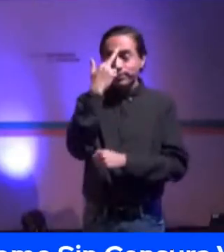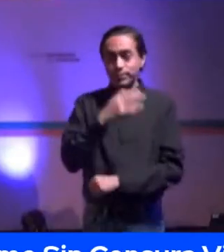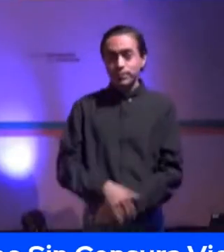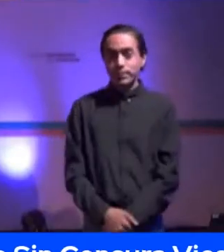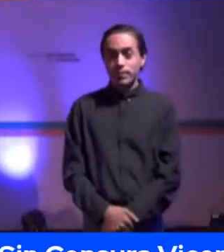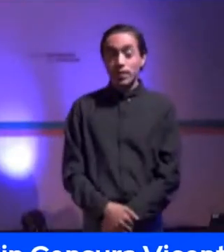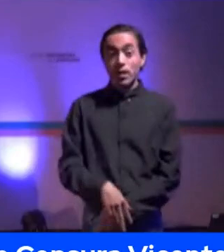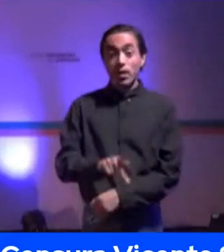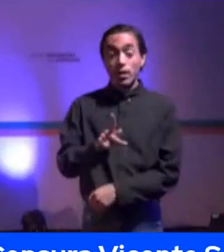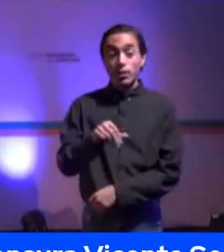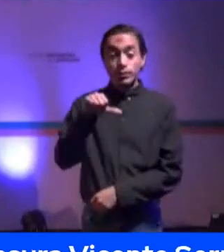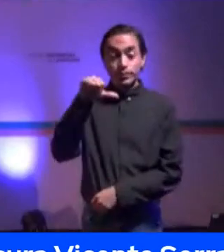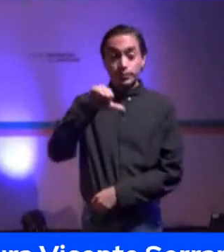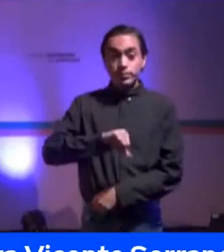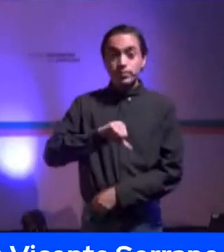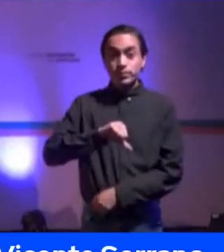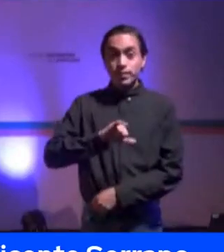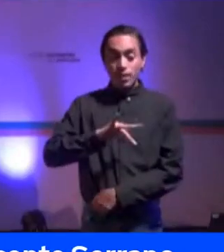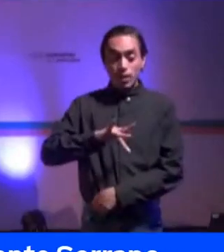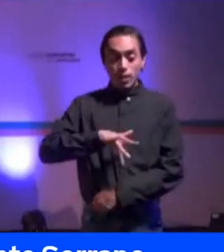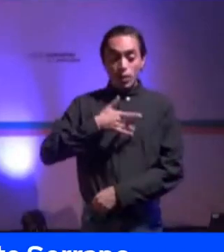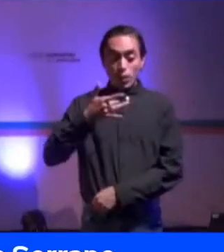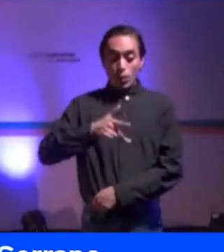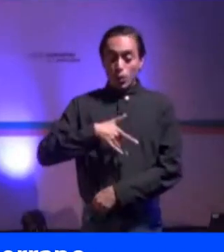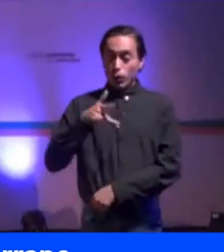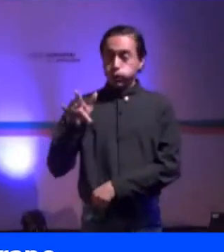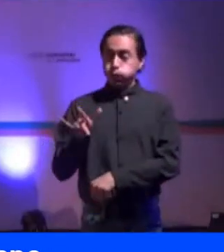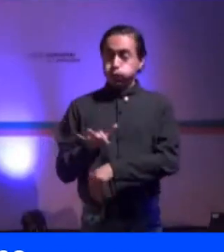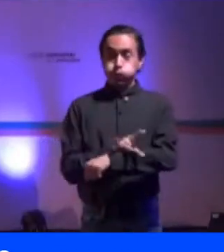Pero hoy estoy con los sentimientos a flor de piel.